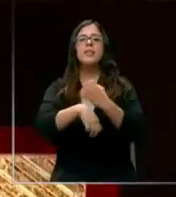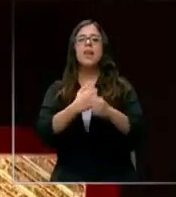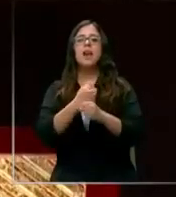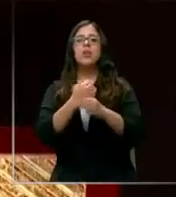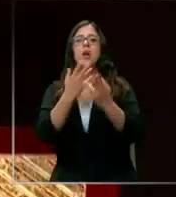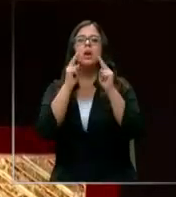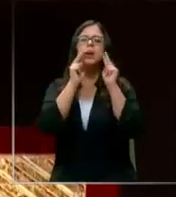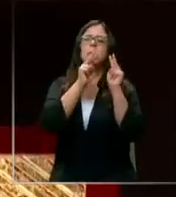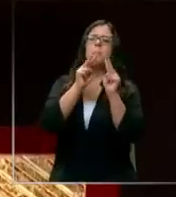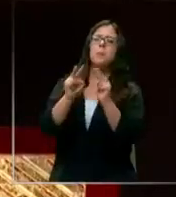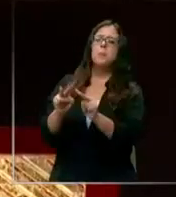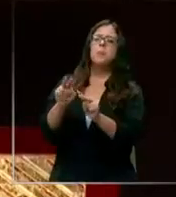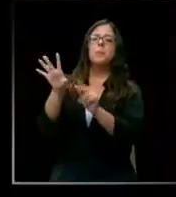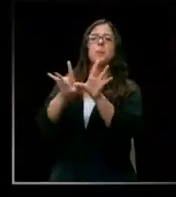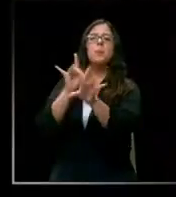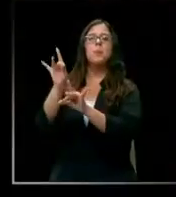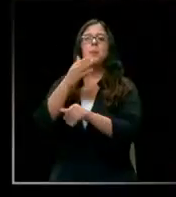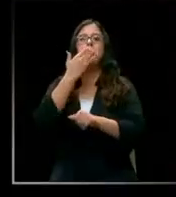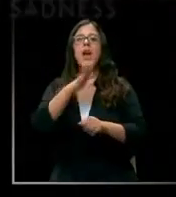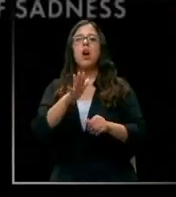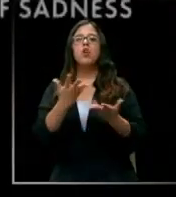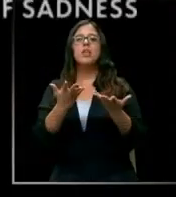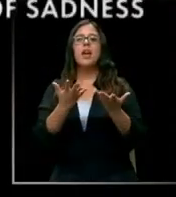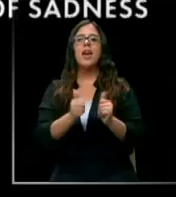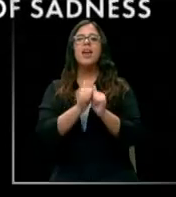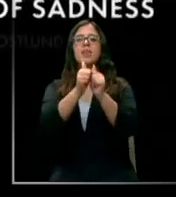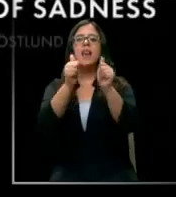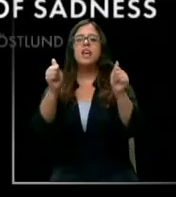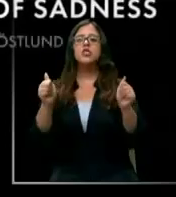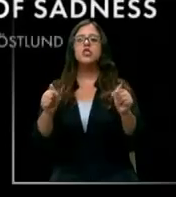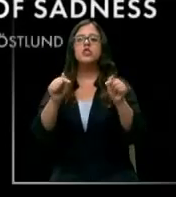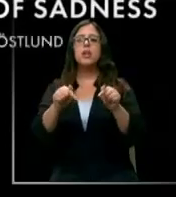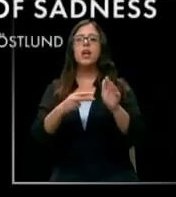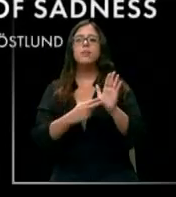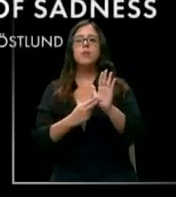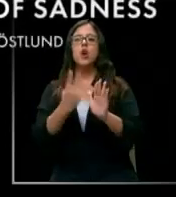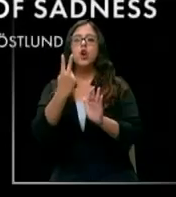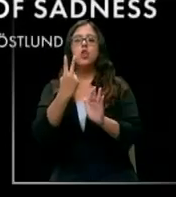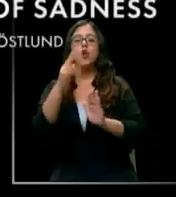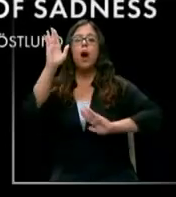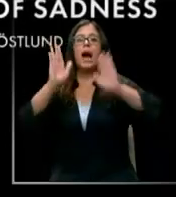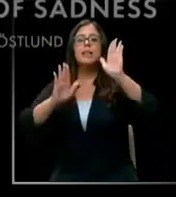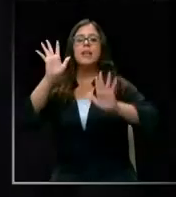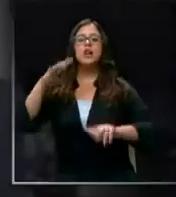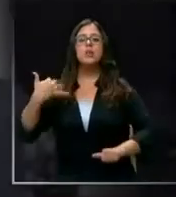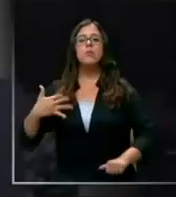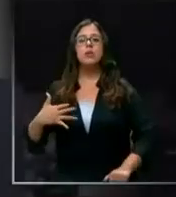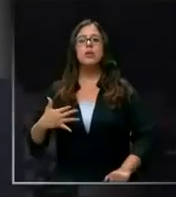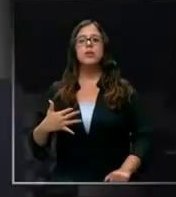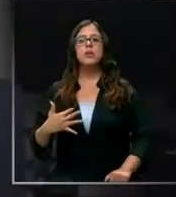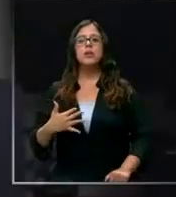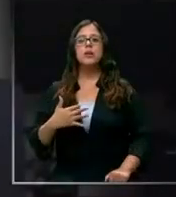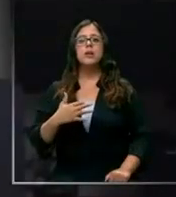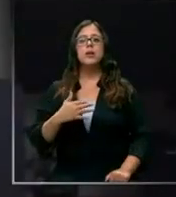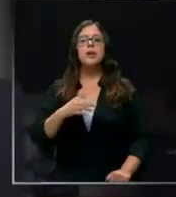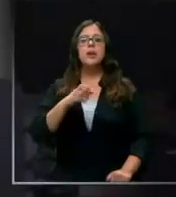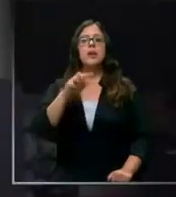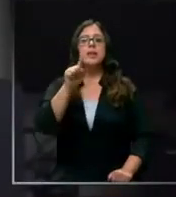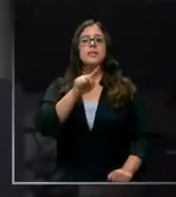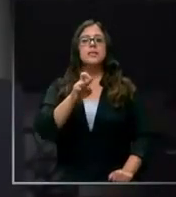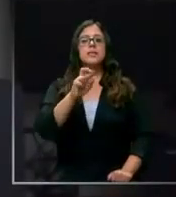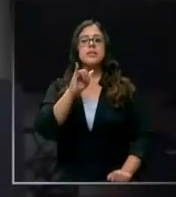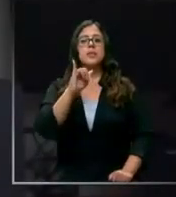robó las miradas en la nominación fue Mejor Dirección, donde destaca la presencia de dos fuertes candidatos. Entre Steven Spielberg y